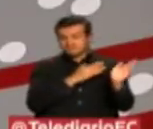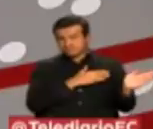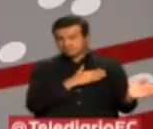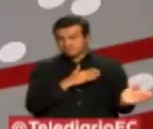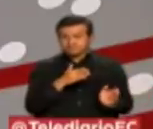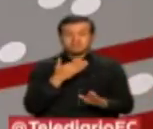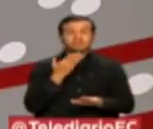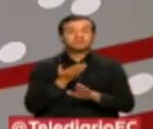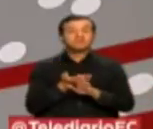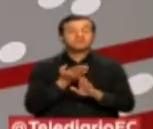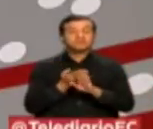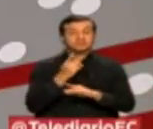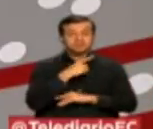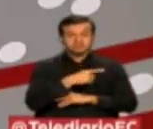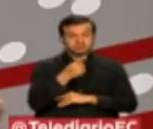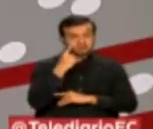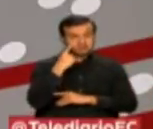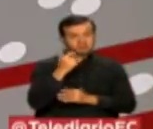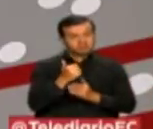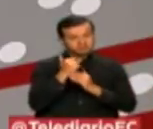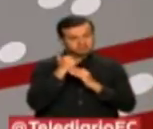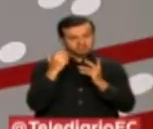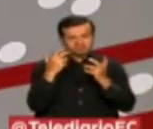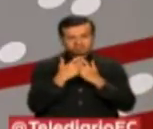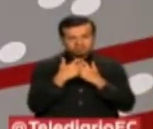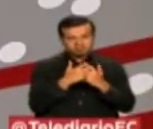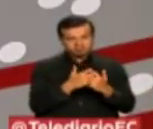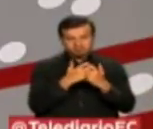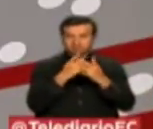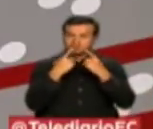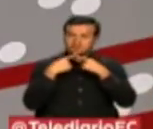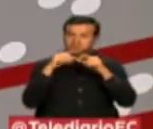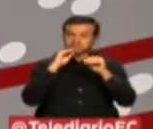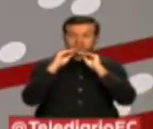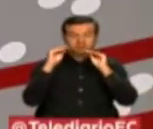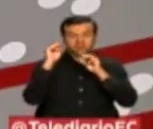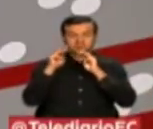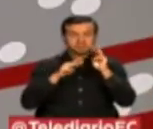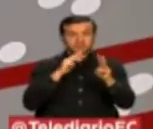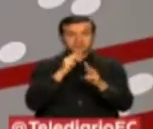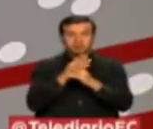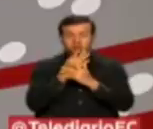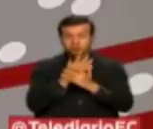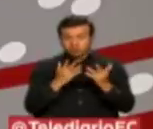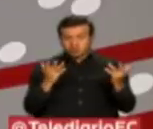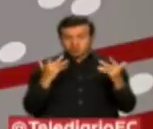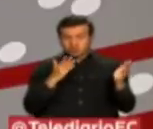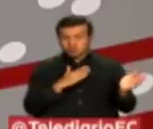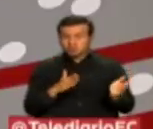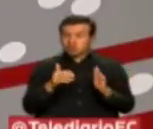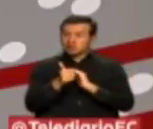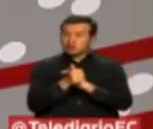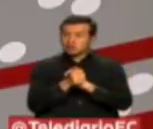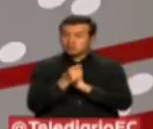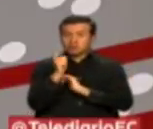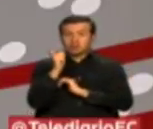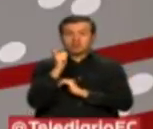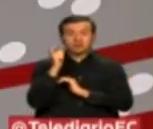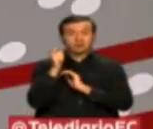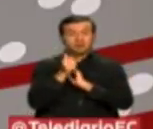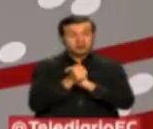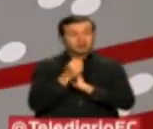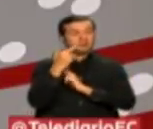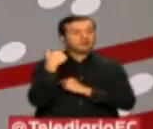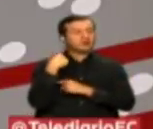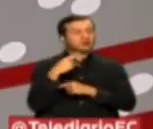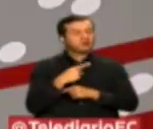una propuesta que nos permita converger, ¿no es cierto?, y mandar este mensaje claro de que lo que se lleve a Galápagos debería ser mucho más